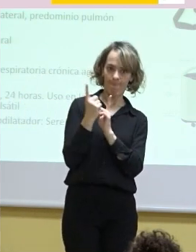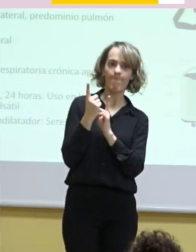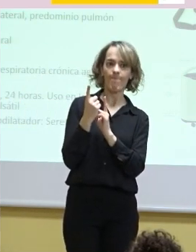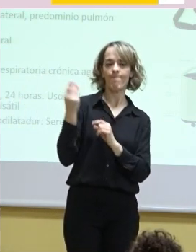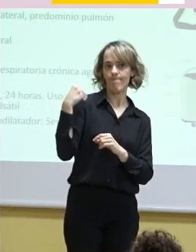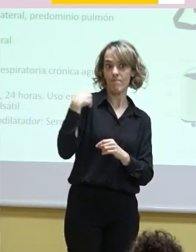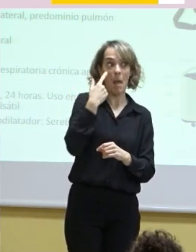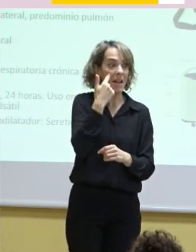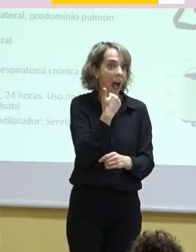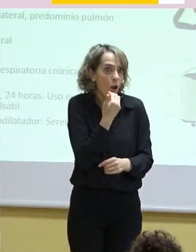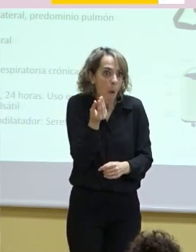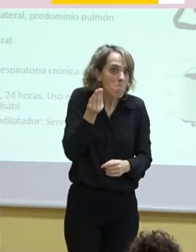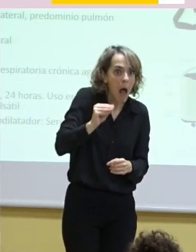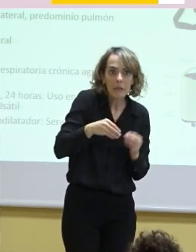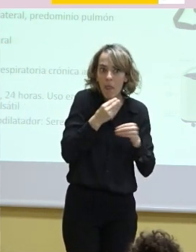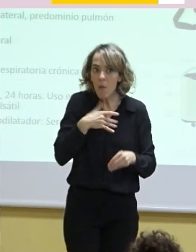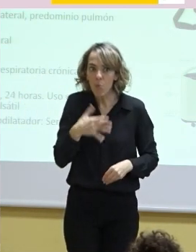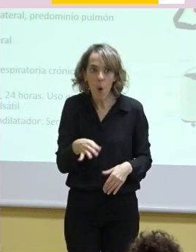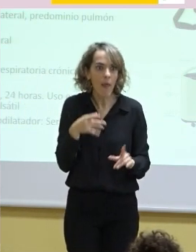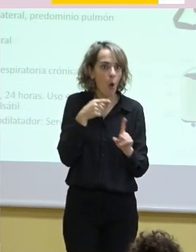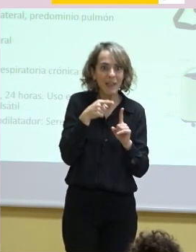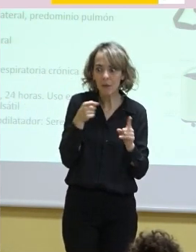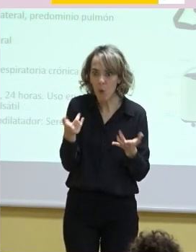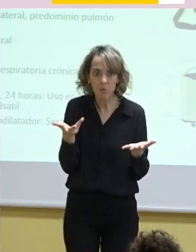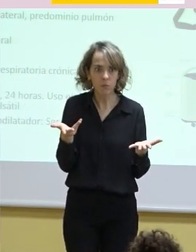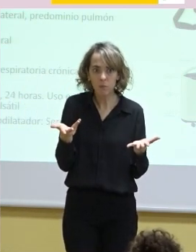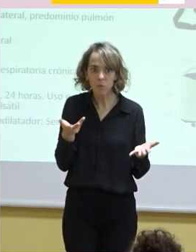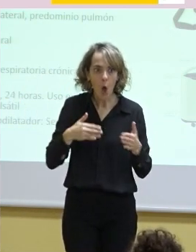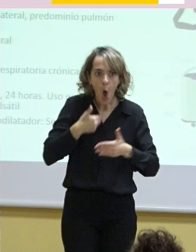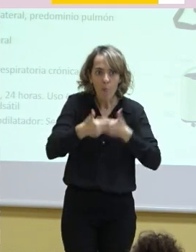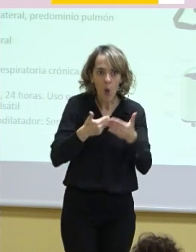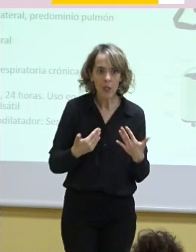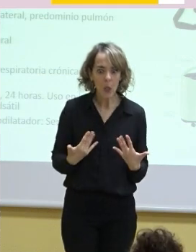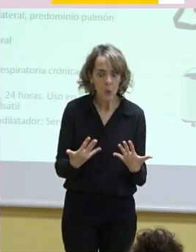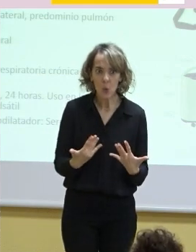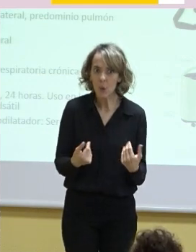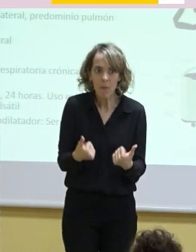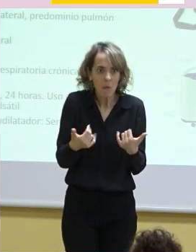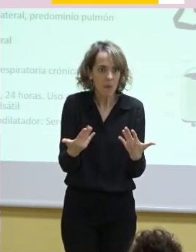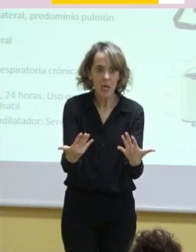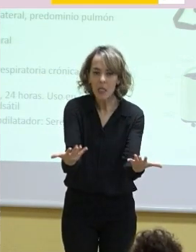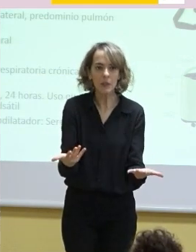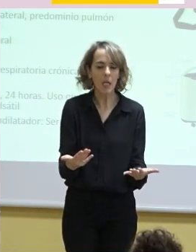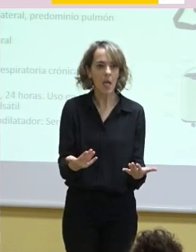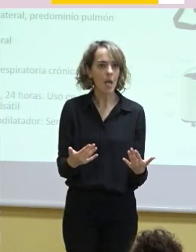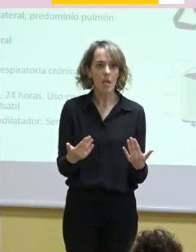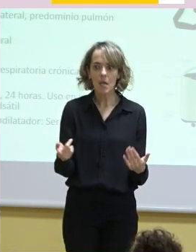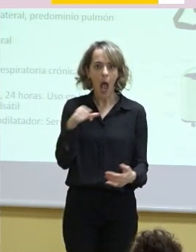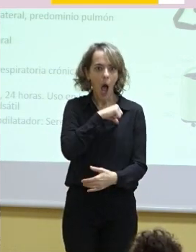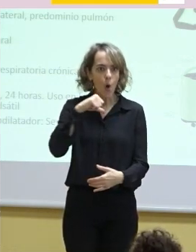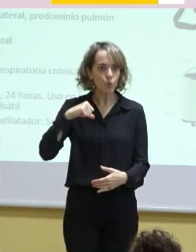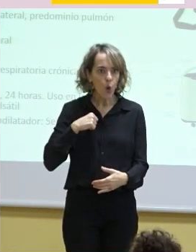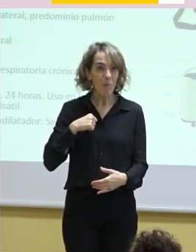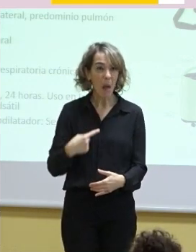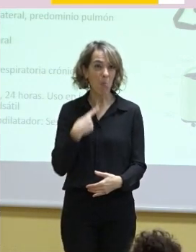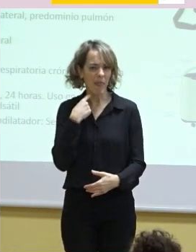para acelerar este proceso y que cuanto antes recupere el paciente la autonomía que había